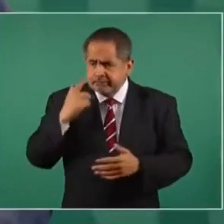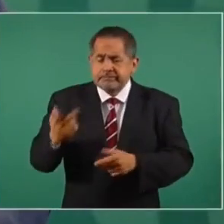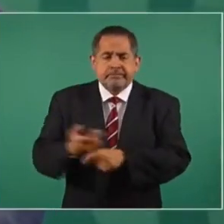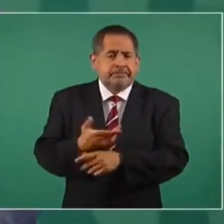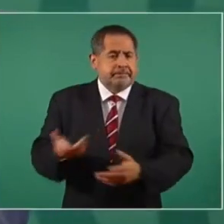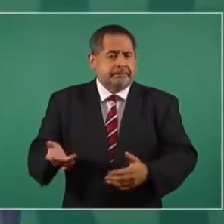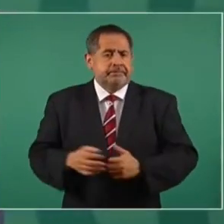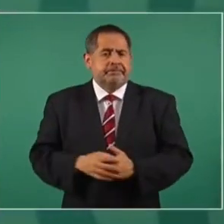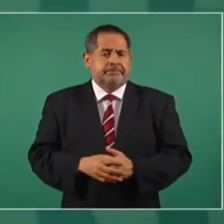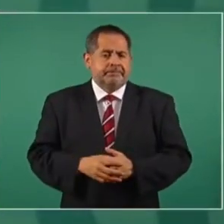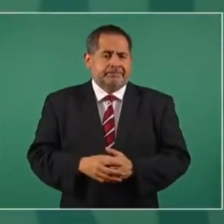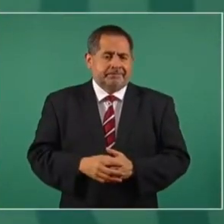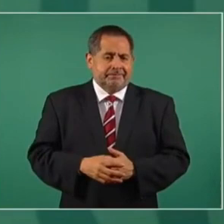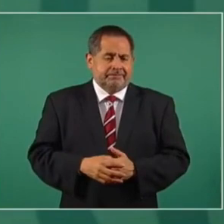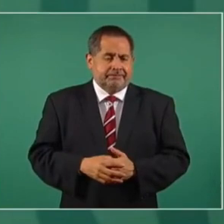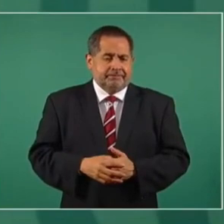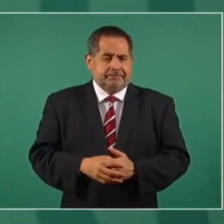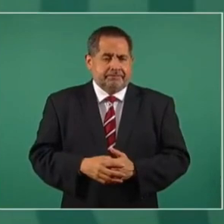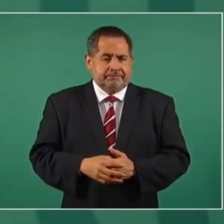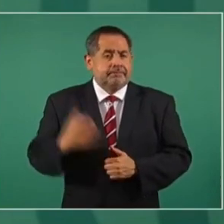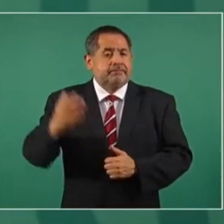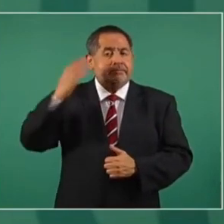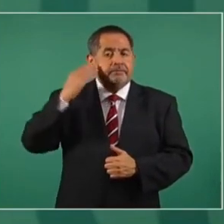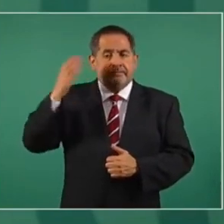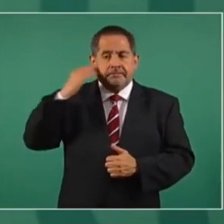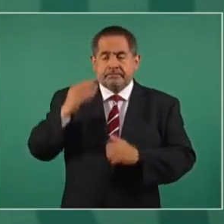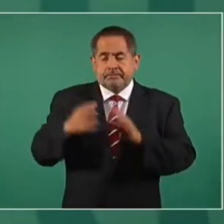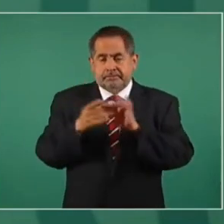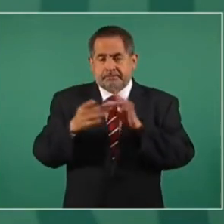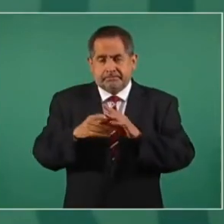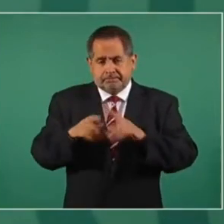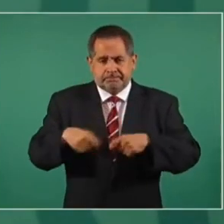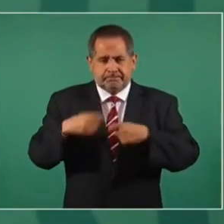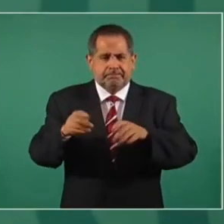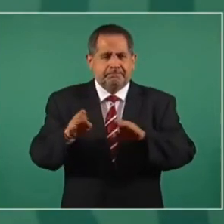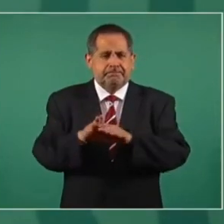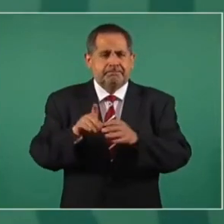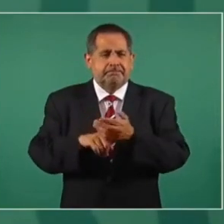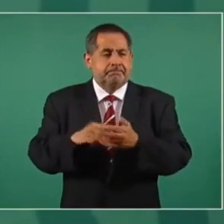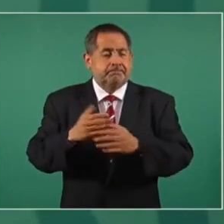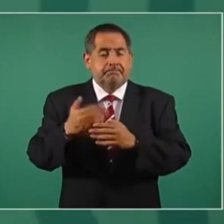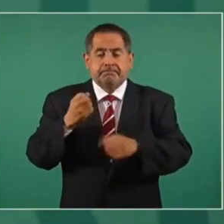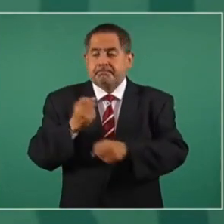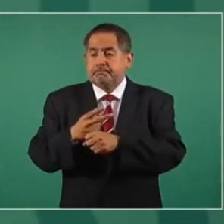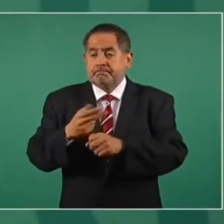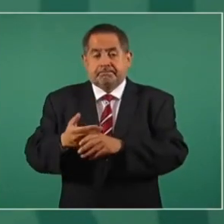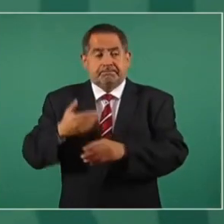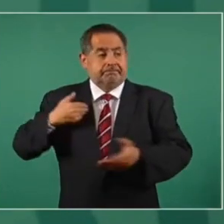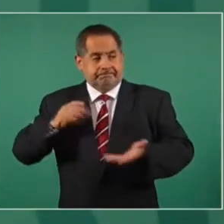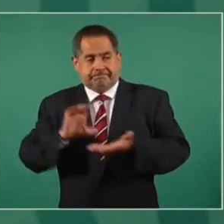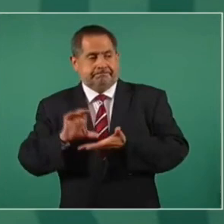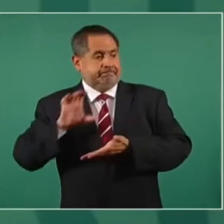Es más, se les entregaron hasta por adelantado,